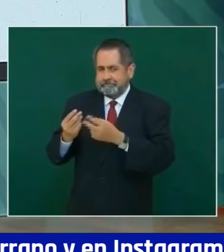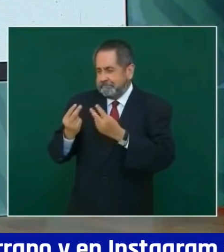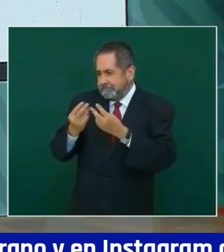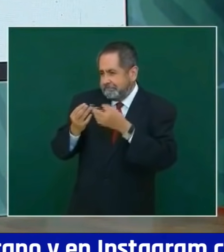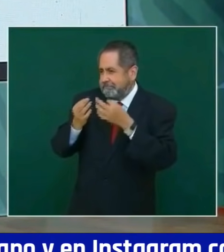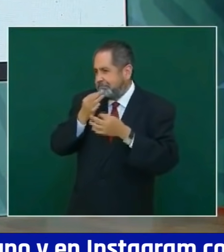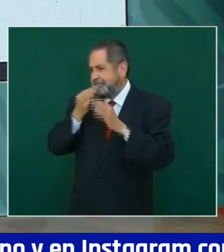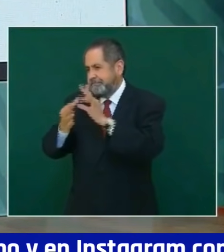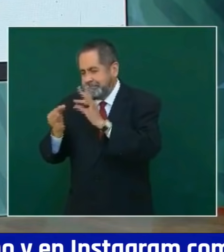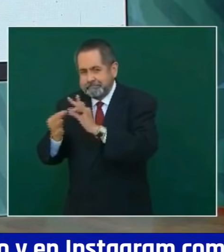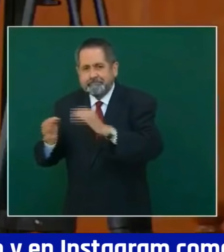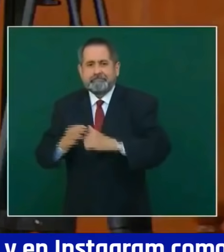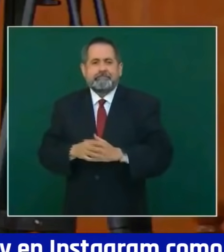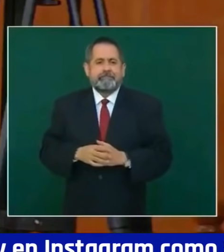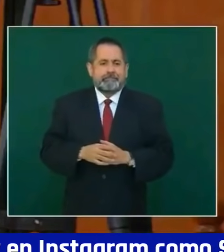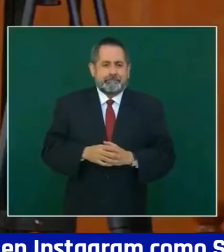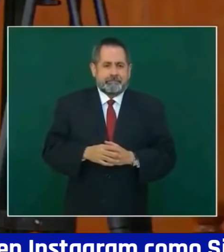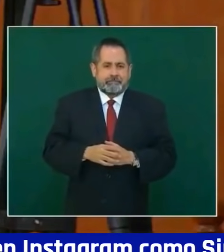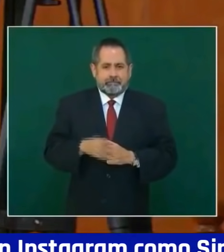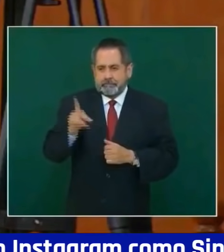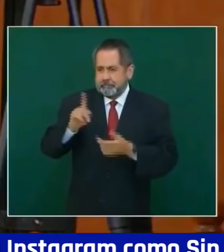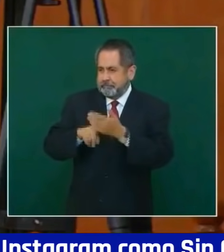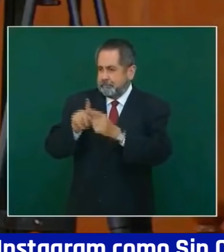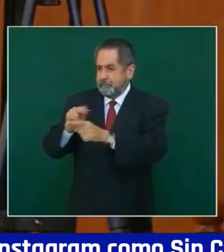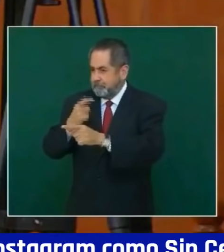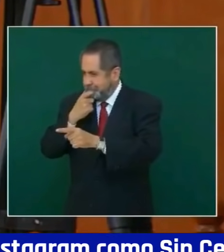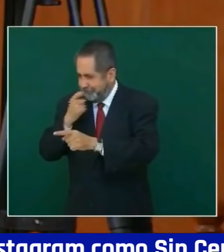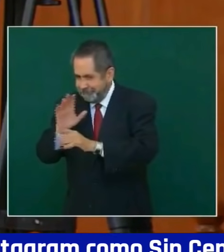viendo, pero no se ría,